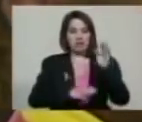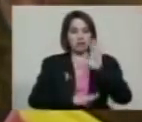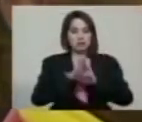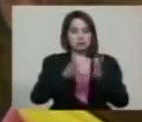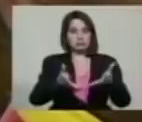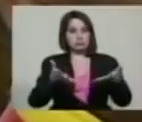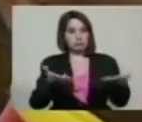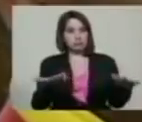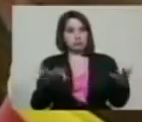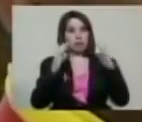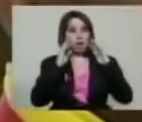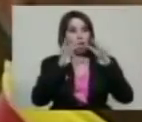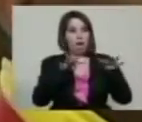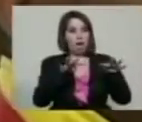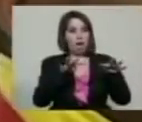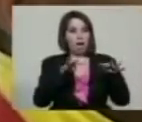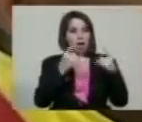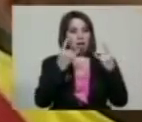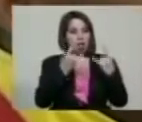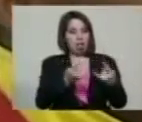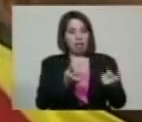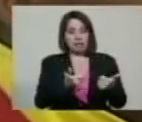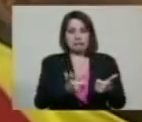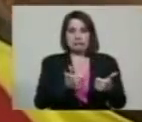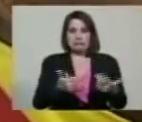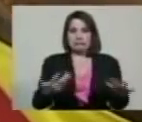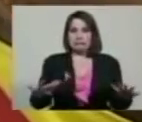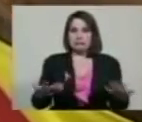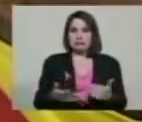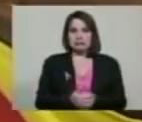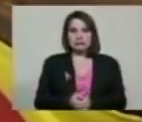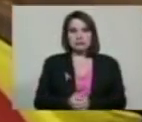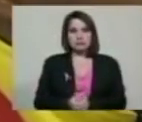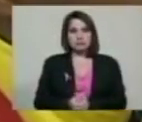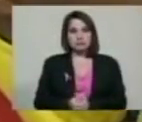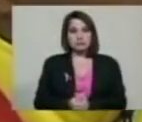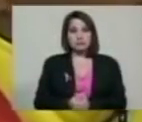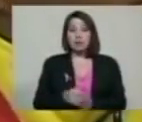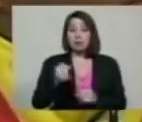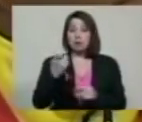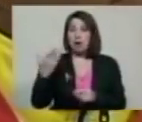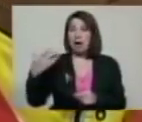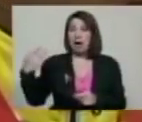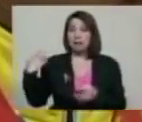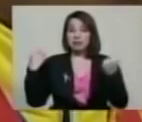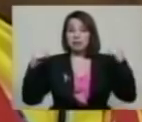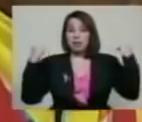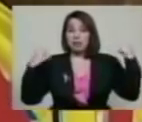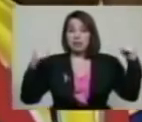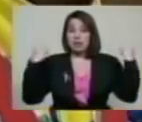los admiro. Yo practiqué béisbol bastante.